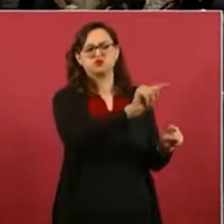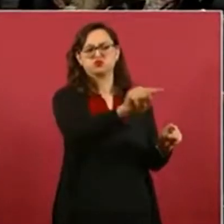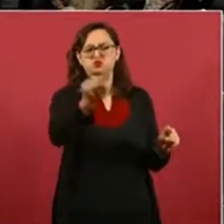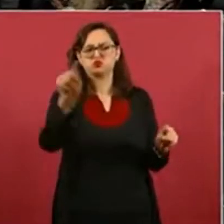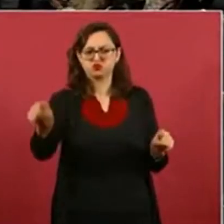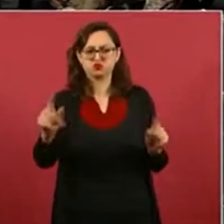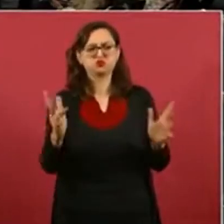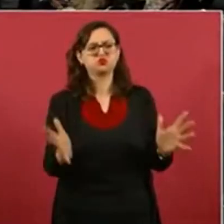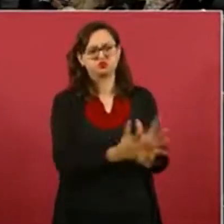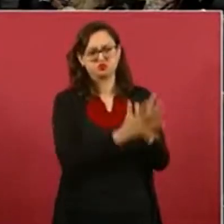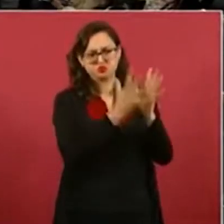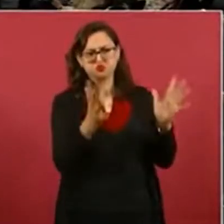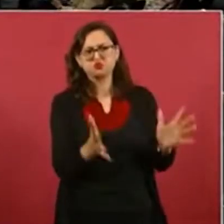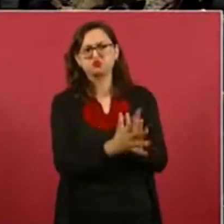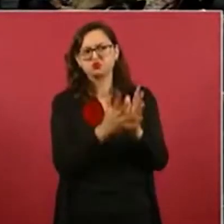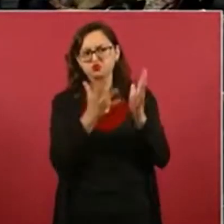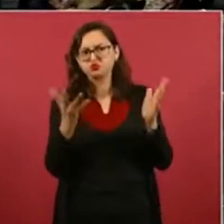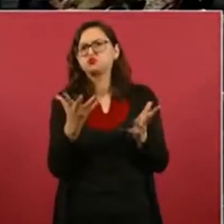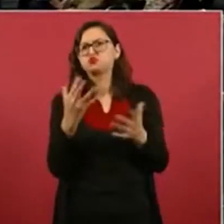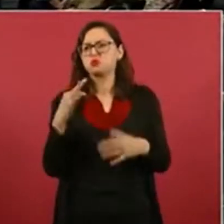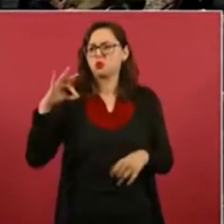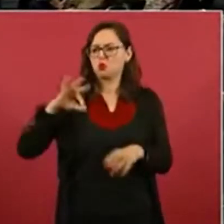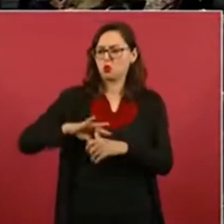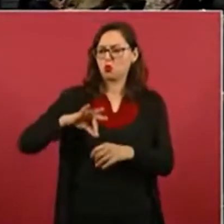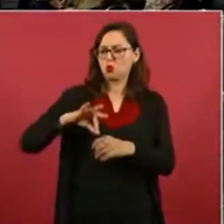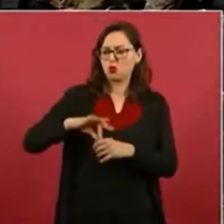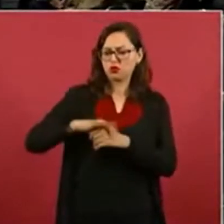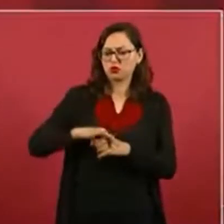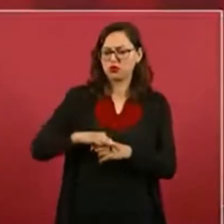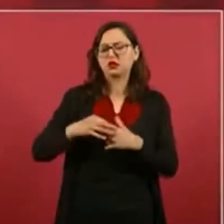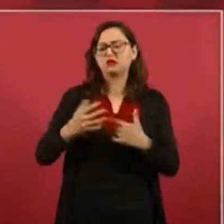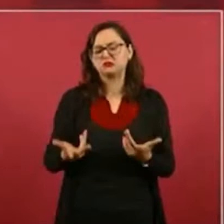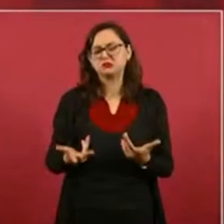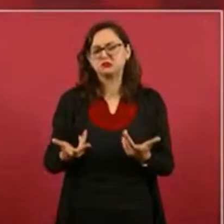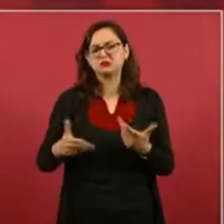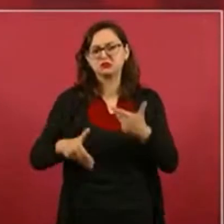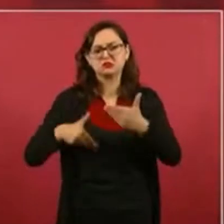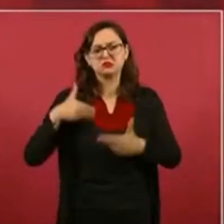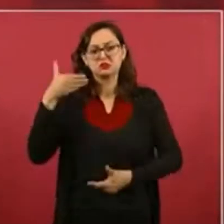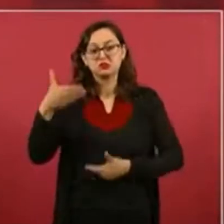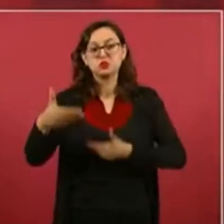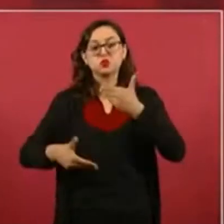después de una elección pues este quedan